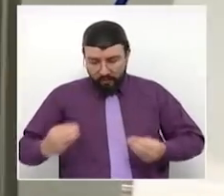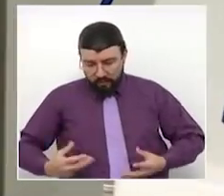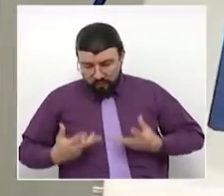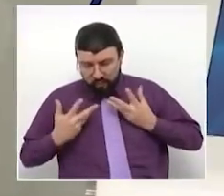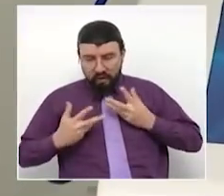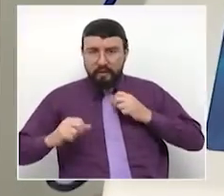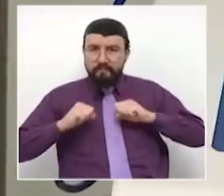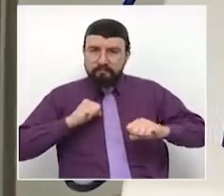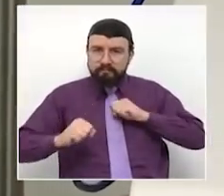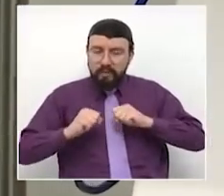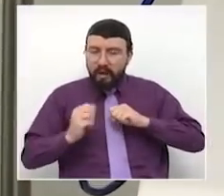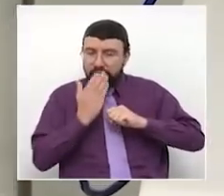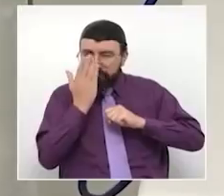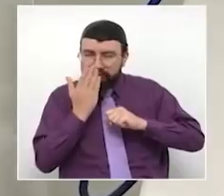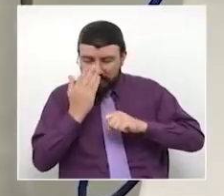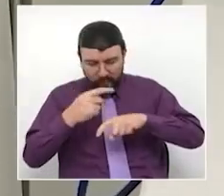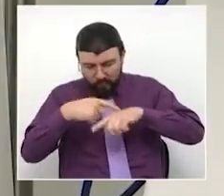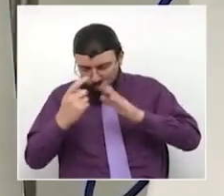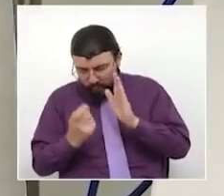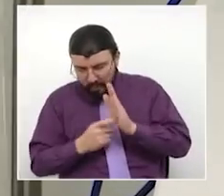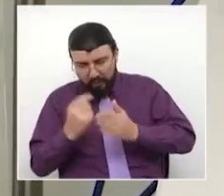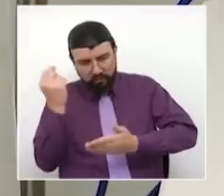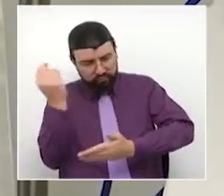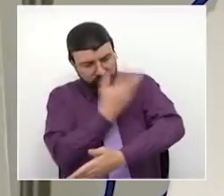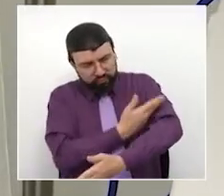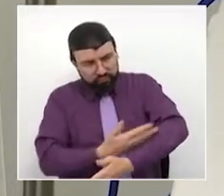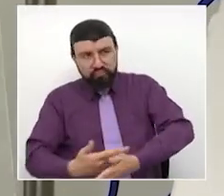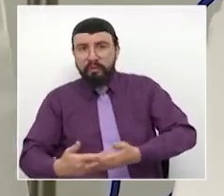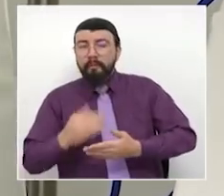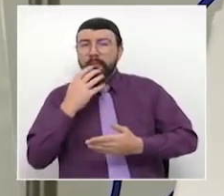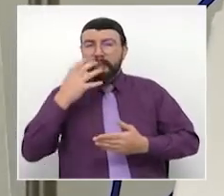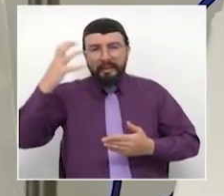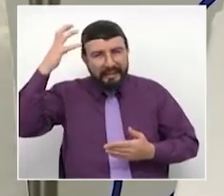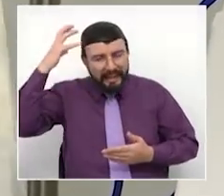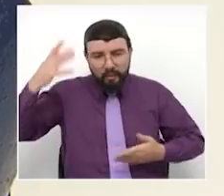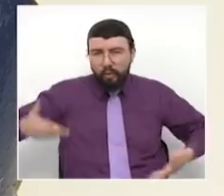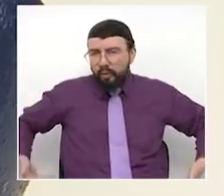en general, en todos los tejidos como pueden ser cerebro,